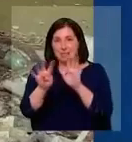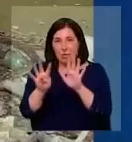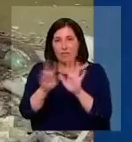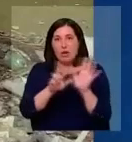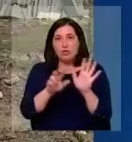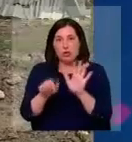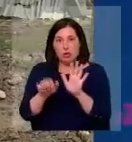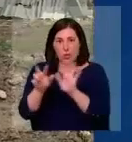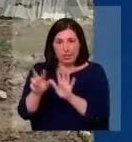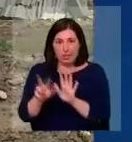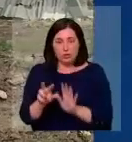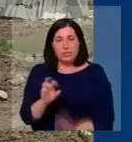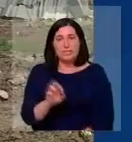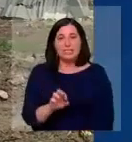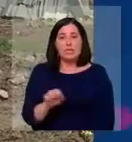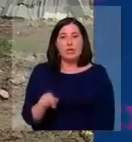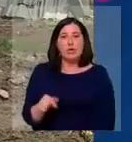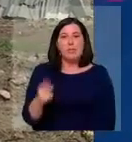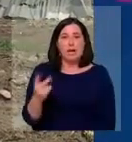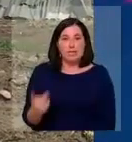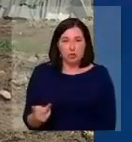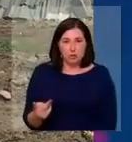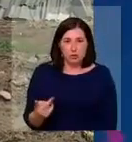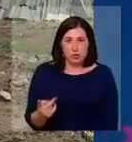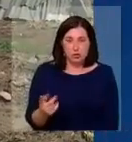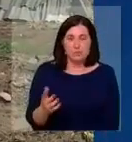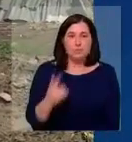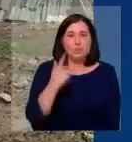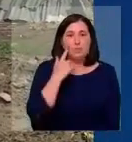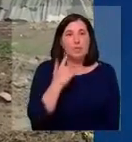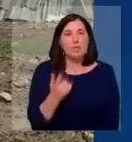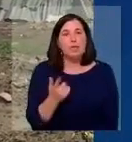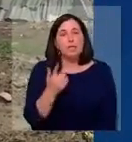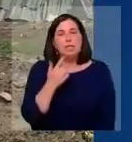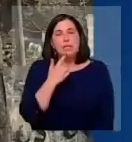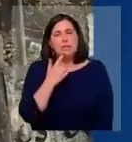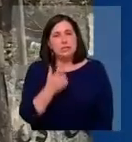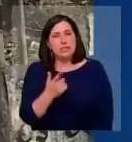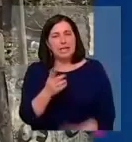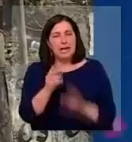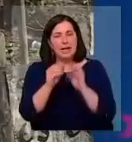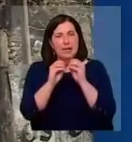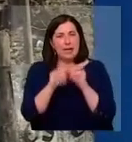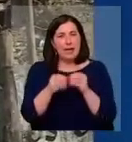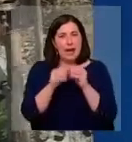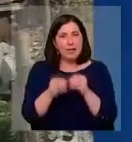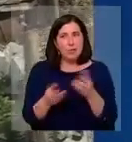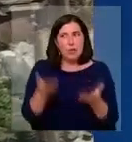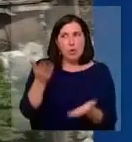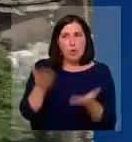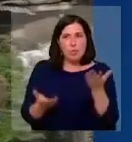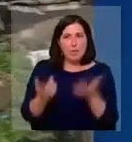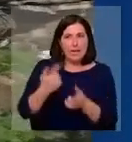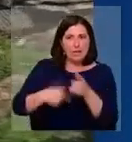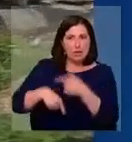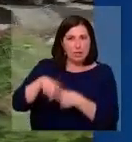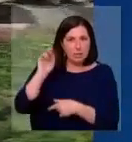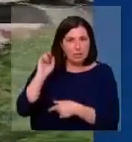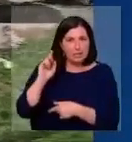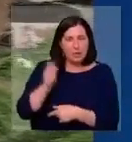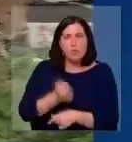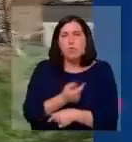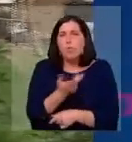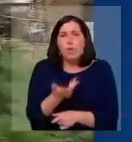y 0,2% la indigencia. Usted decía, haciendo un cálculo comparativo con el año pasado, ¿cuántas personas